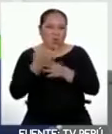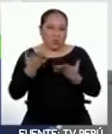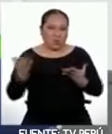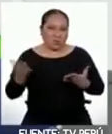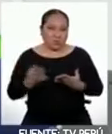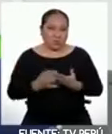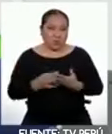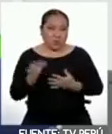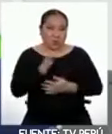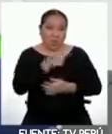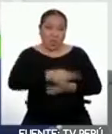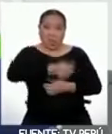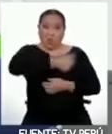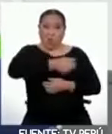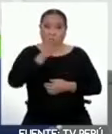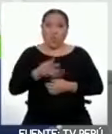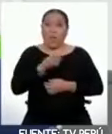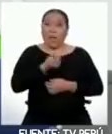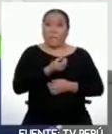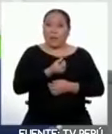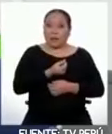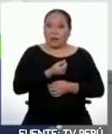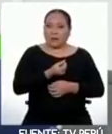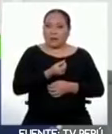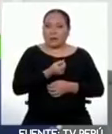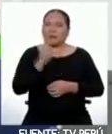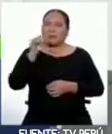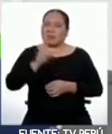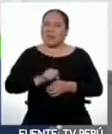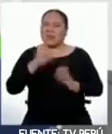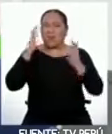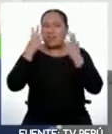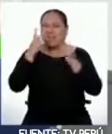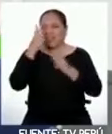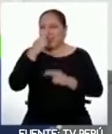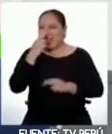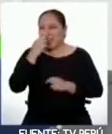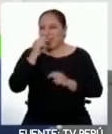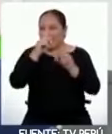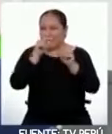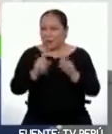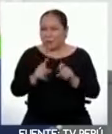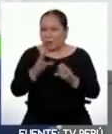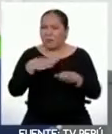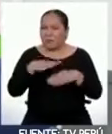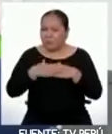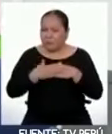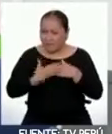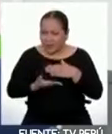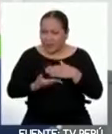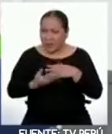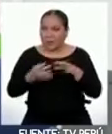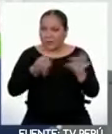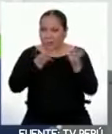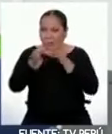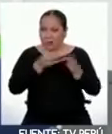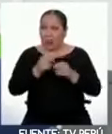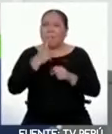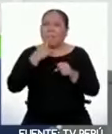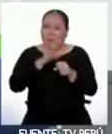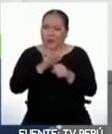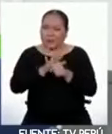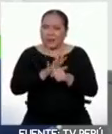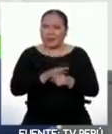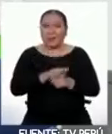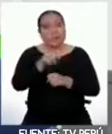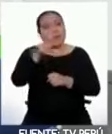perrito? De nuevo, sé que parece muy extraña la pregunta, pero vamos a llegar a un punto, lo prometo.